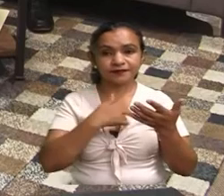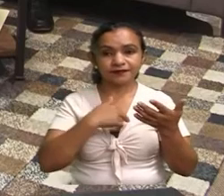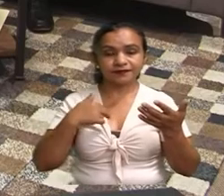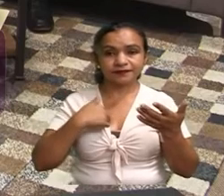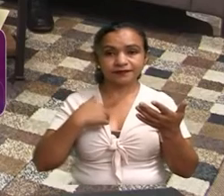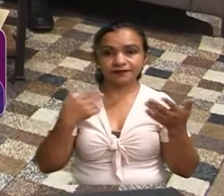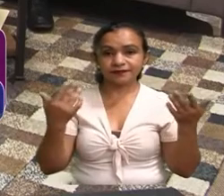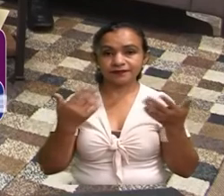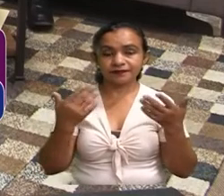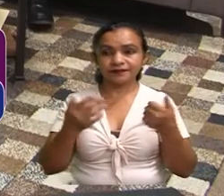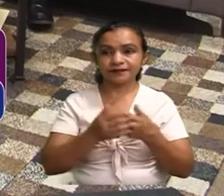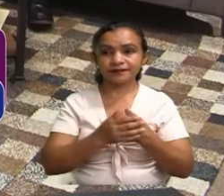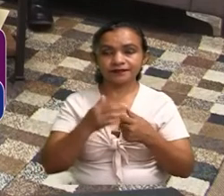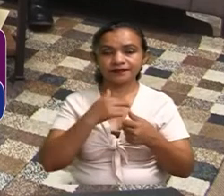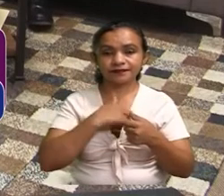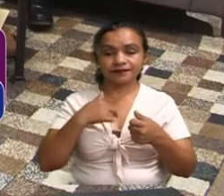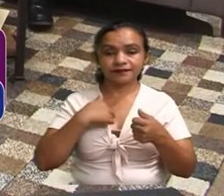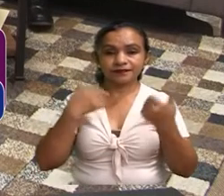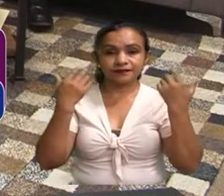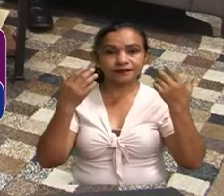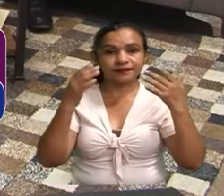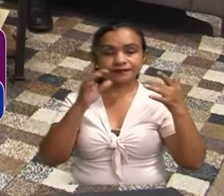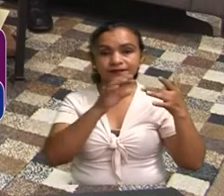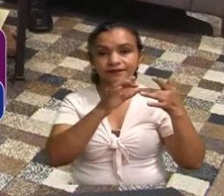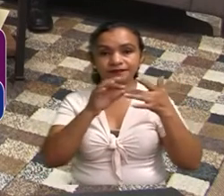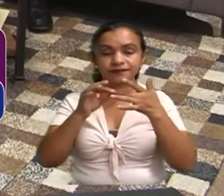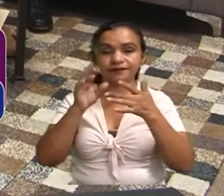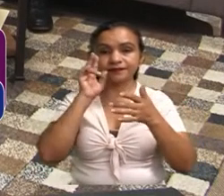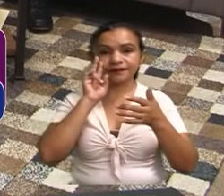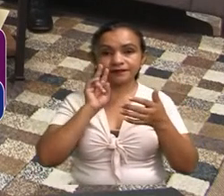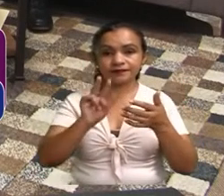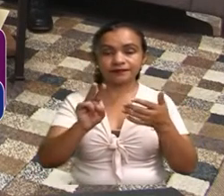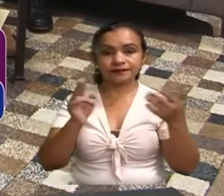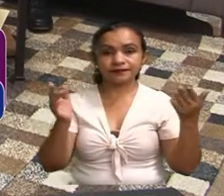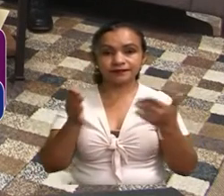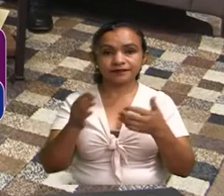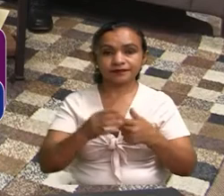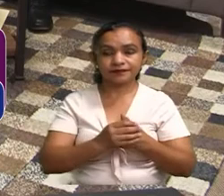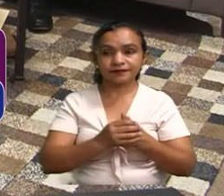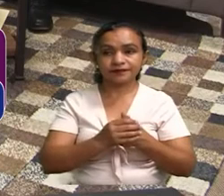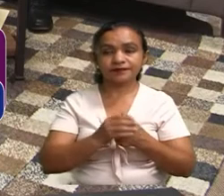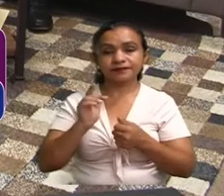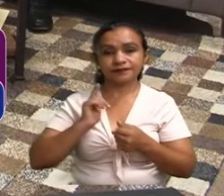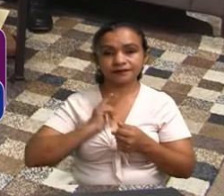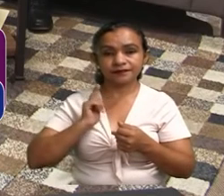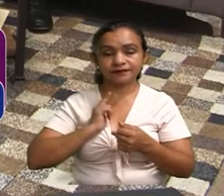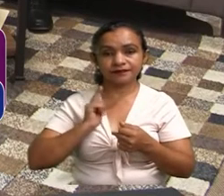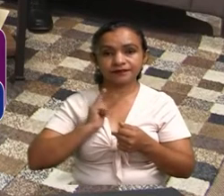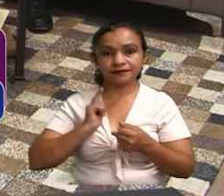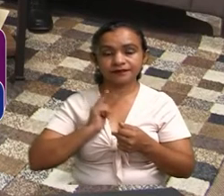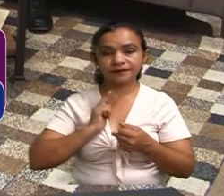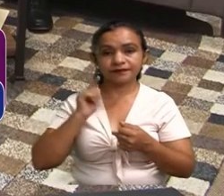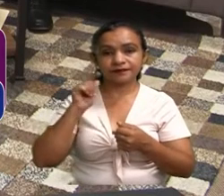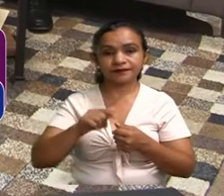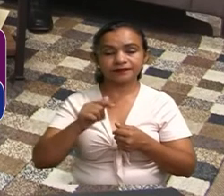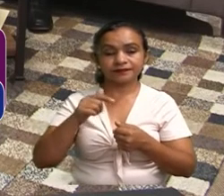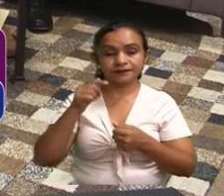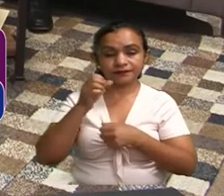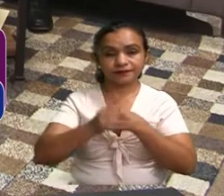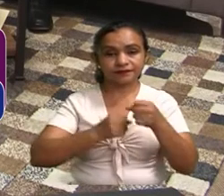niveles porque van a haber expectativas para estarlo viendo. Nosotros tenemos este